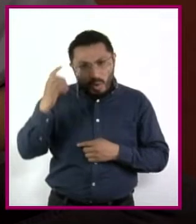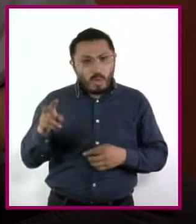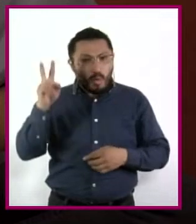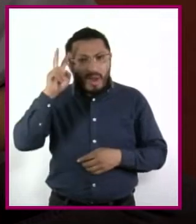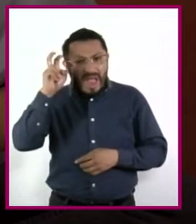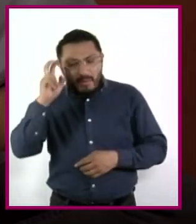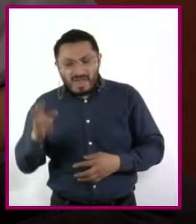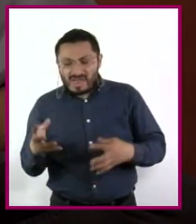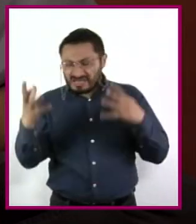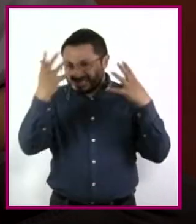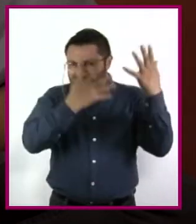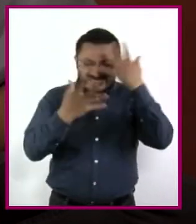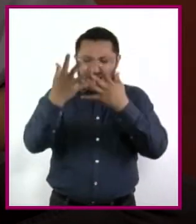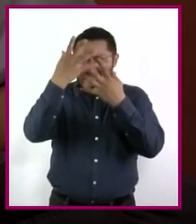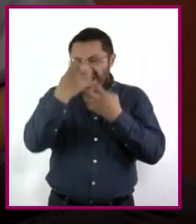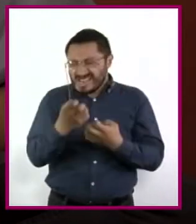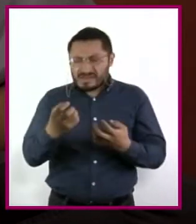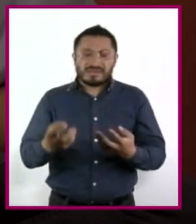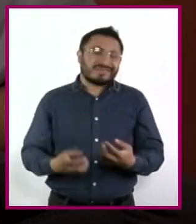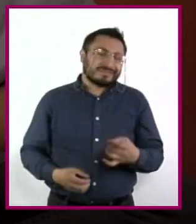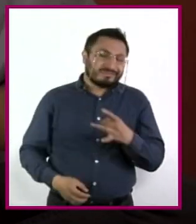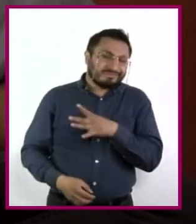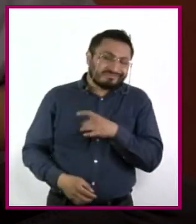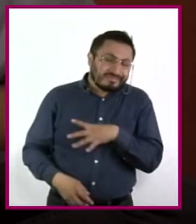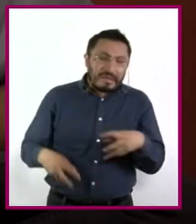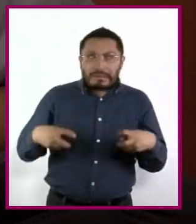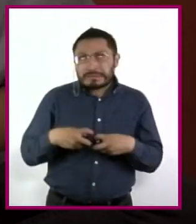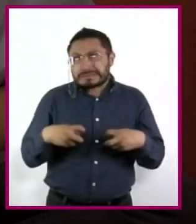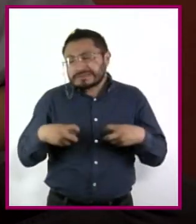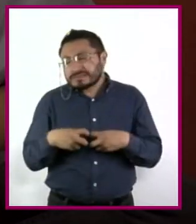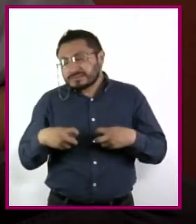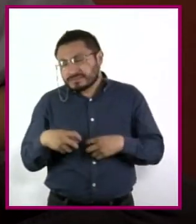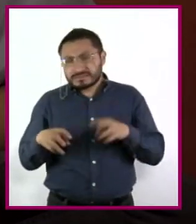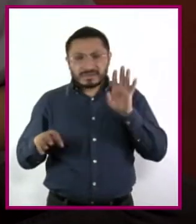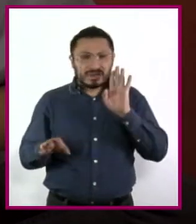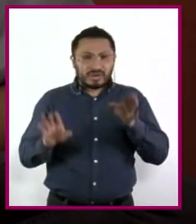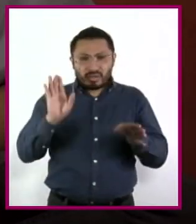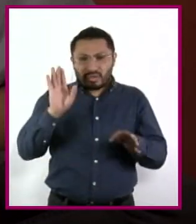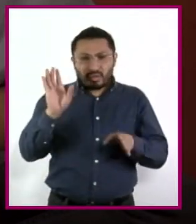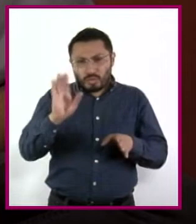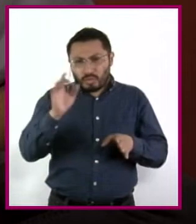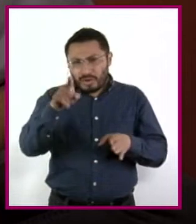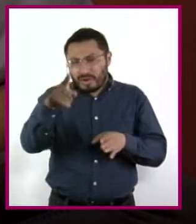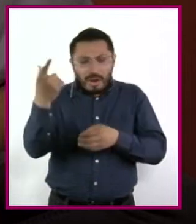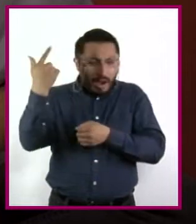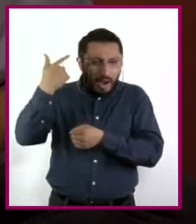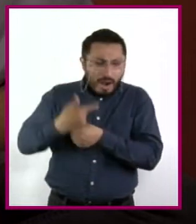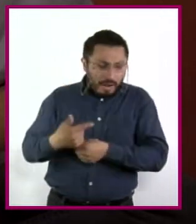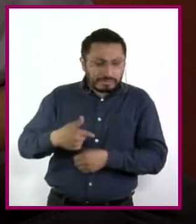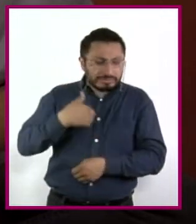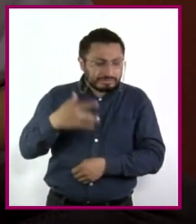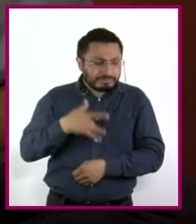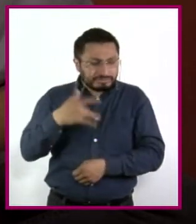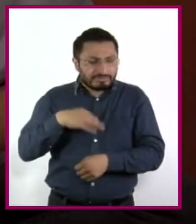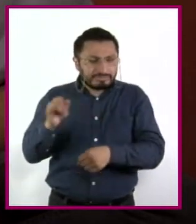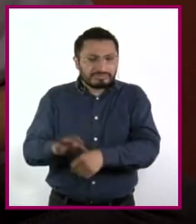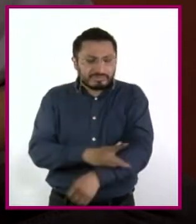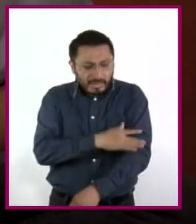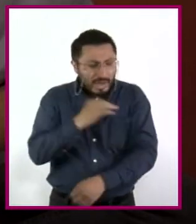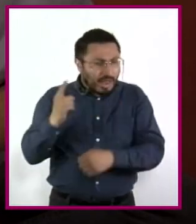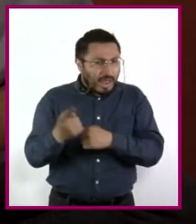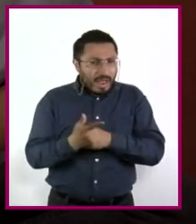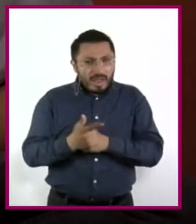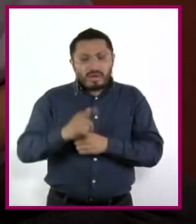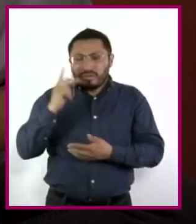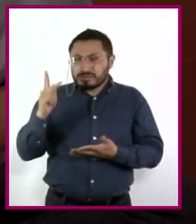frustración, desilusión, miedo, ansiedad. Cuando notes que experimentas una emoción de manera recurrente, piensa en las posibles maneras de